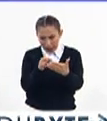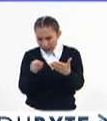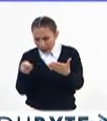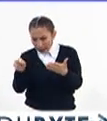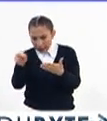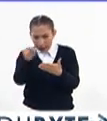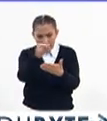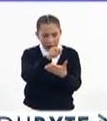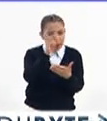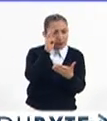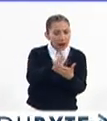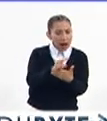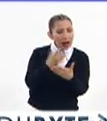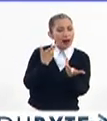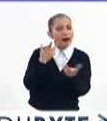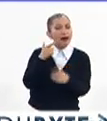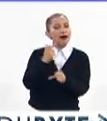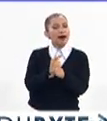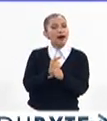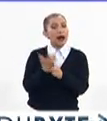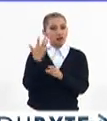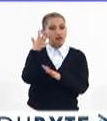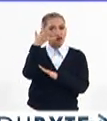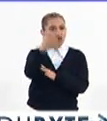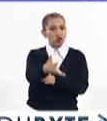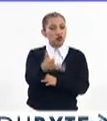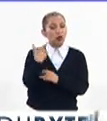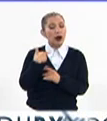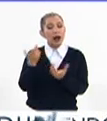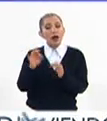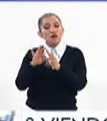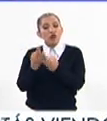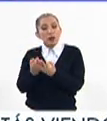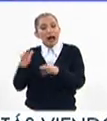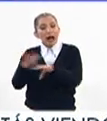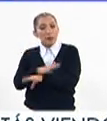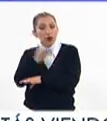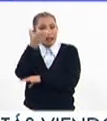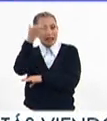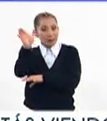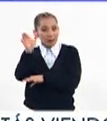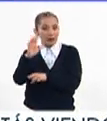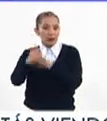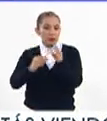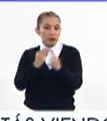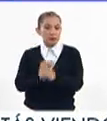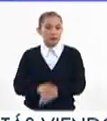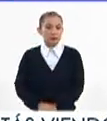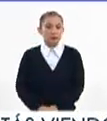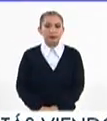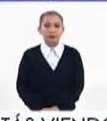base para tomar en cuenta en un futuro a los modelos de cambio climático global.